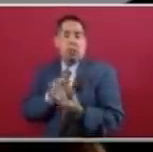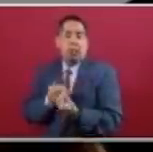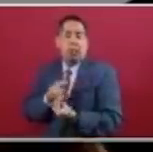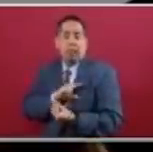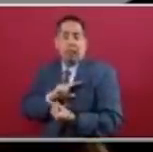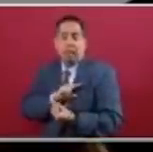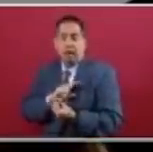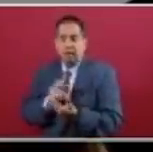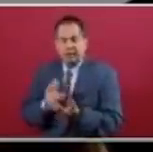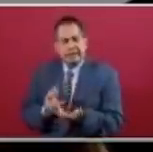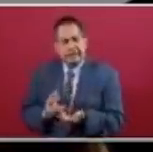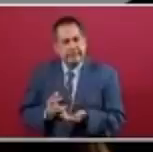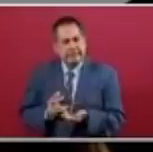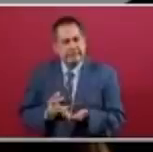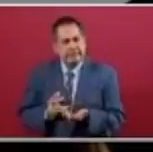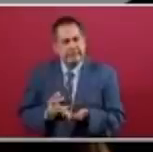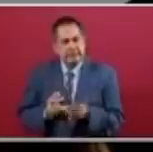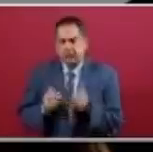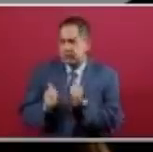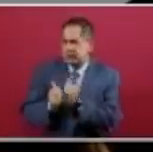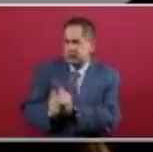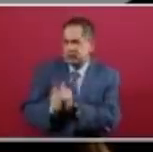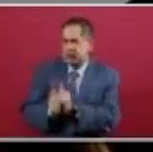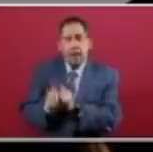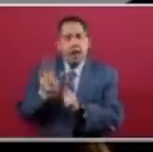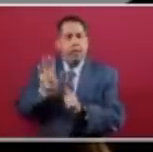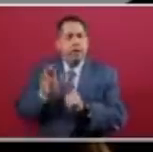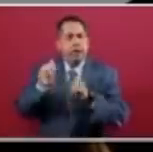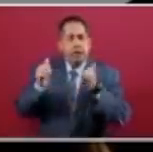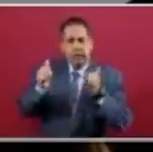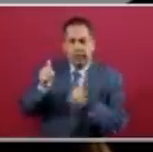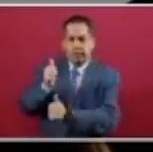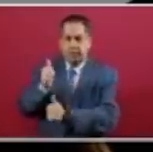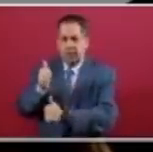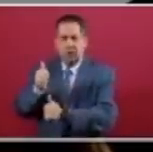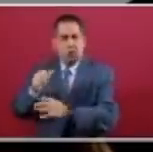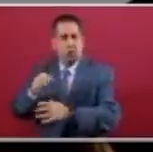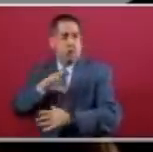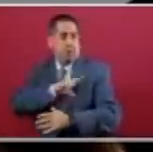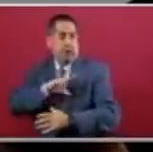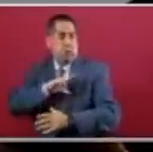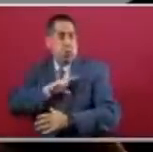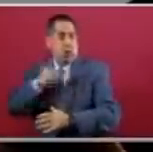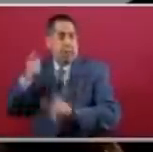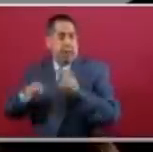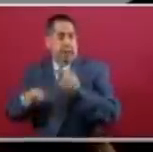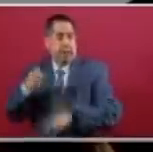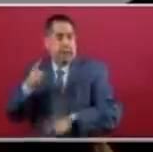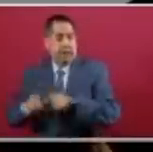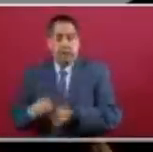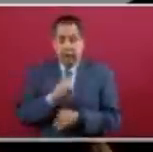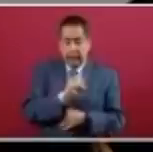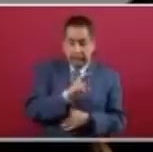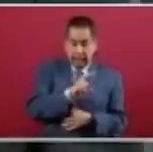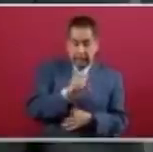Estaban ahí como empleados de los particulares,